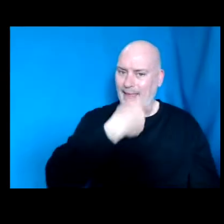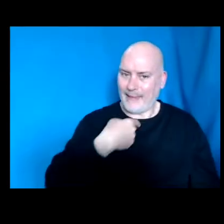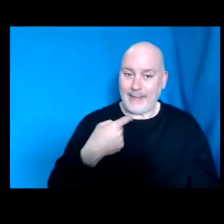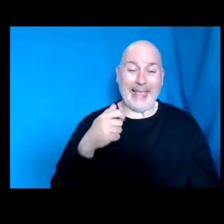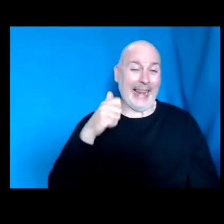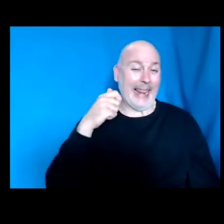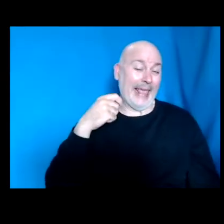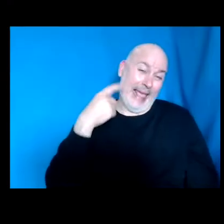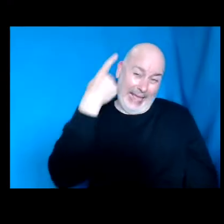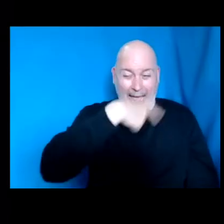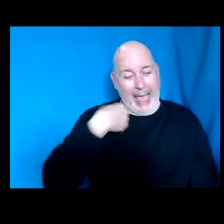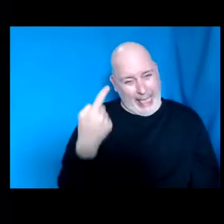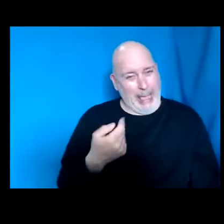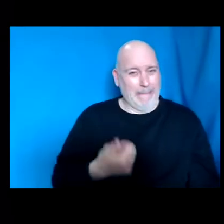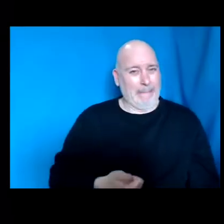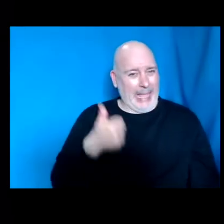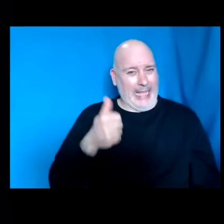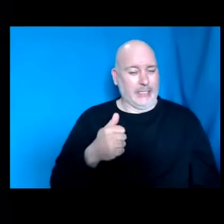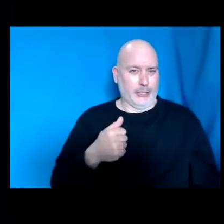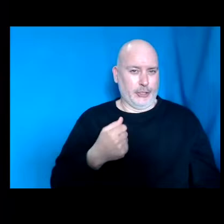sobre todo de la cara.